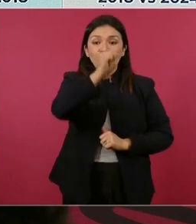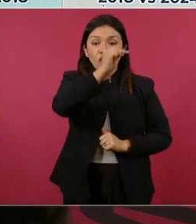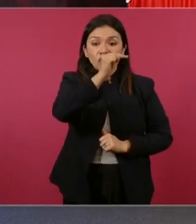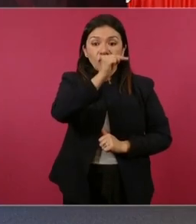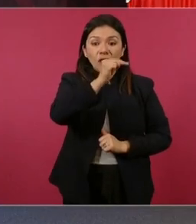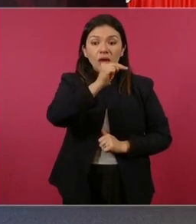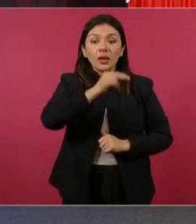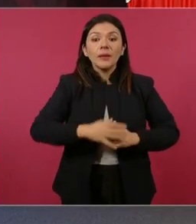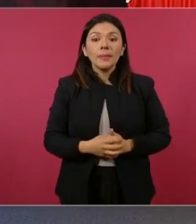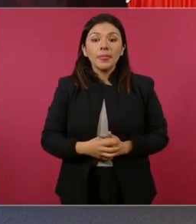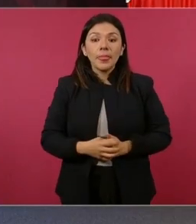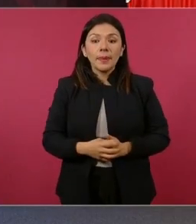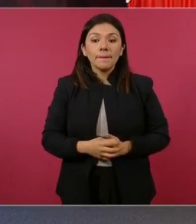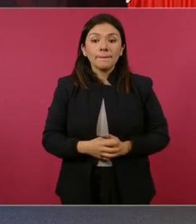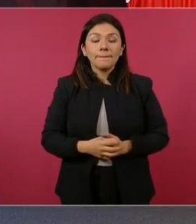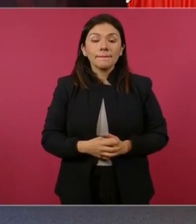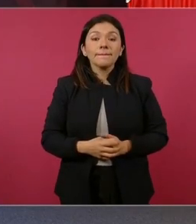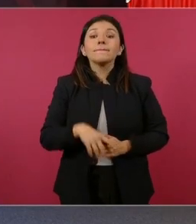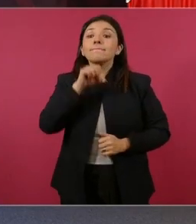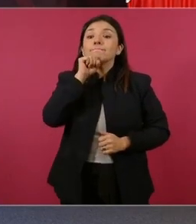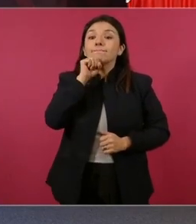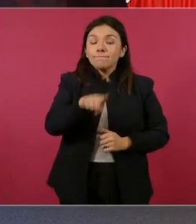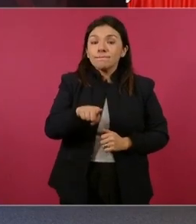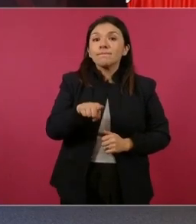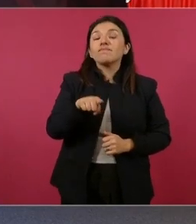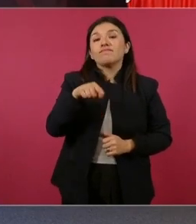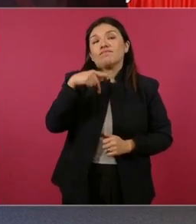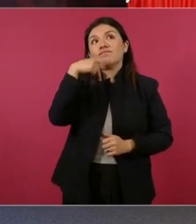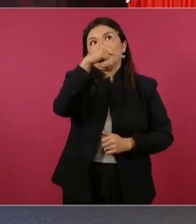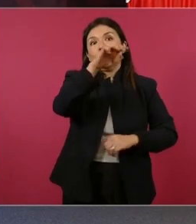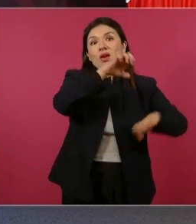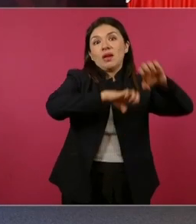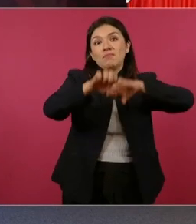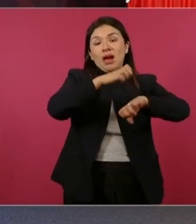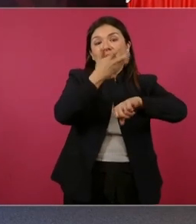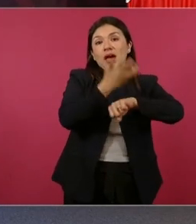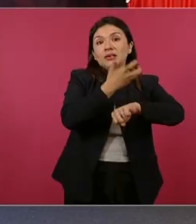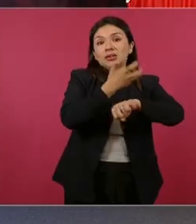y desde la Embajada de Estados Unidos